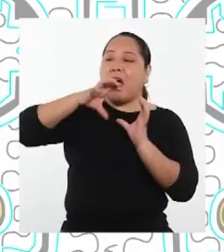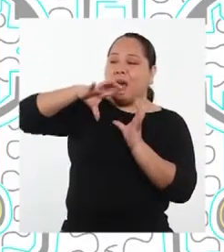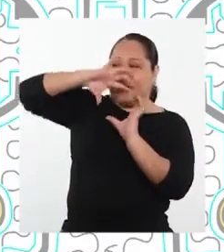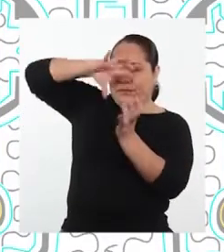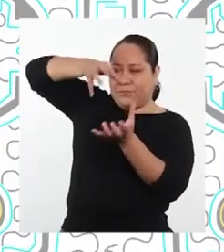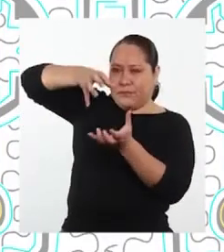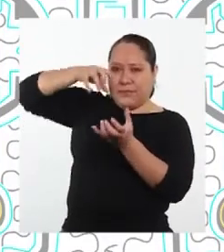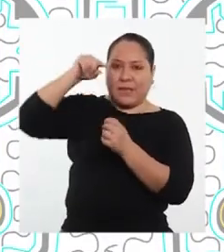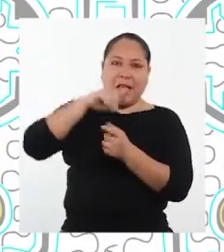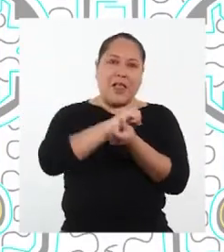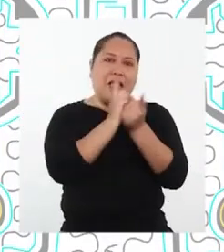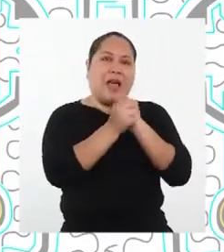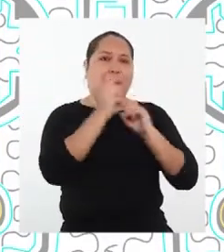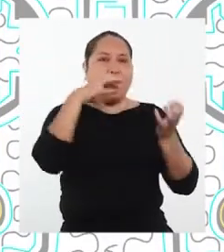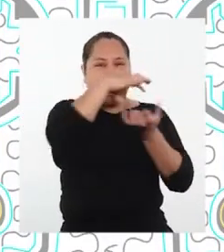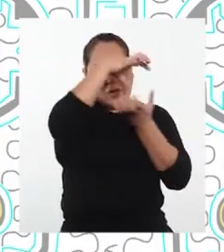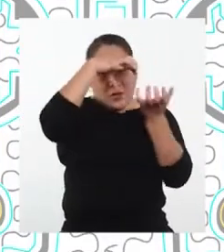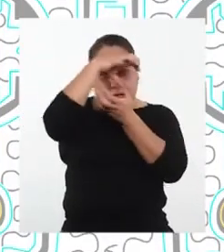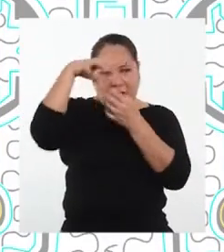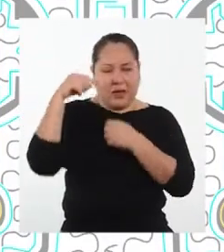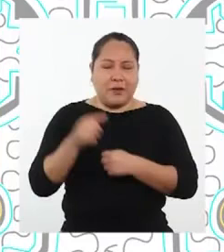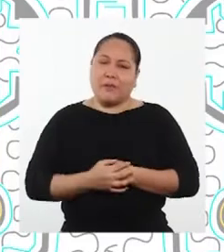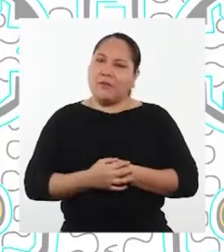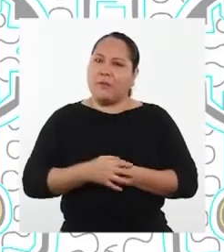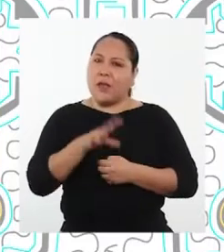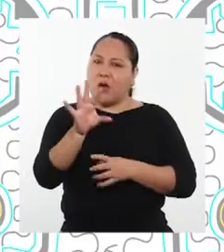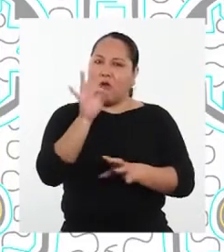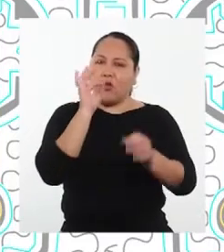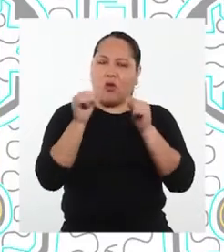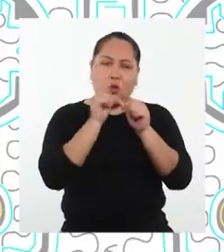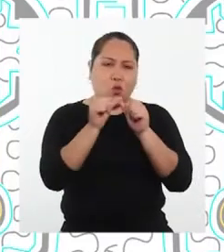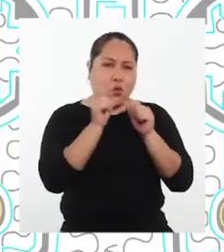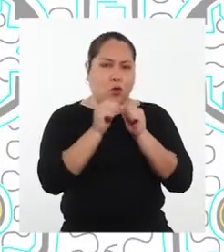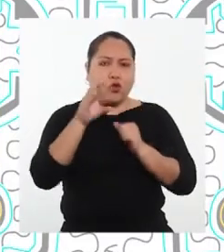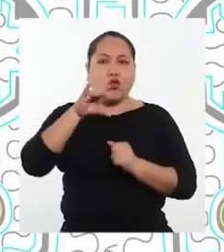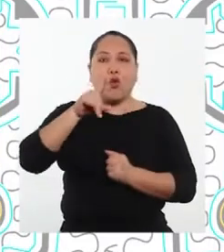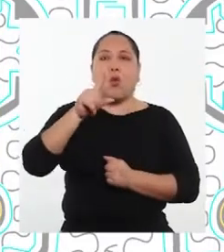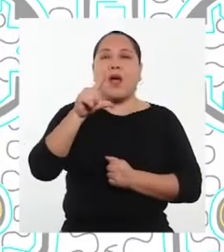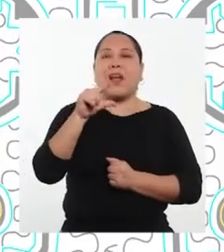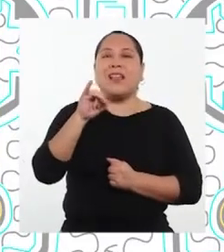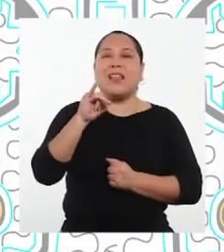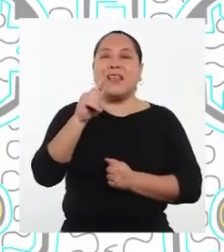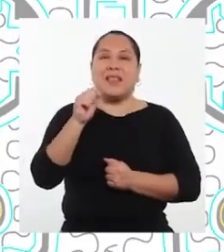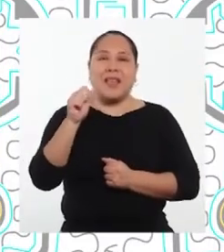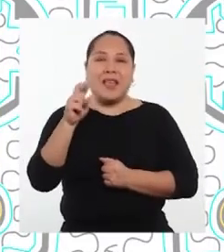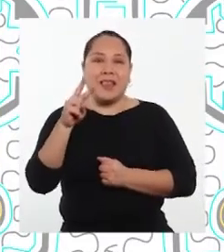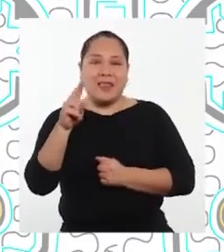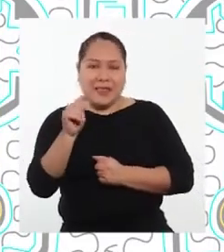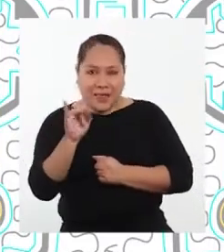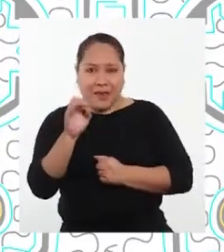al cambio climático, identificando variables cualitativas y cuantitativas.